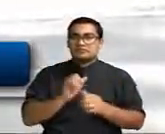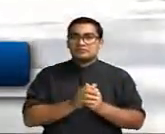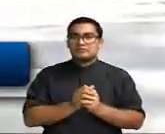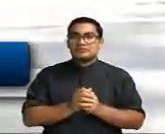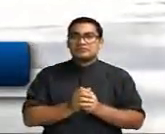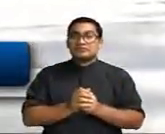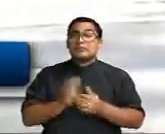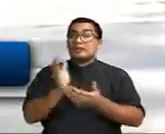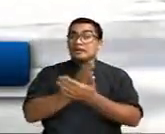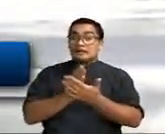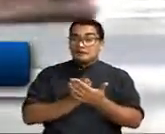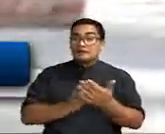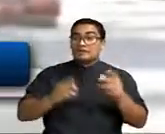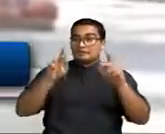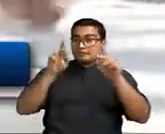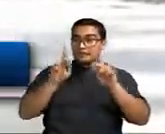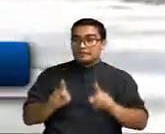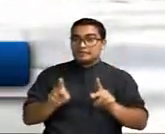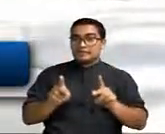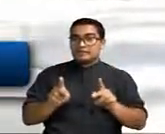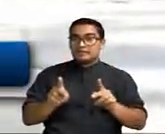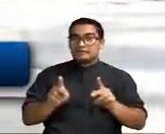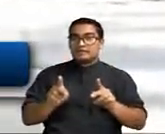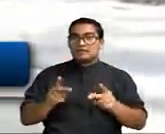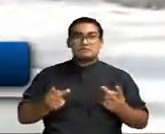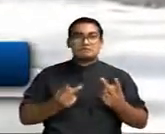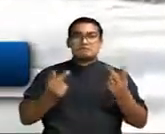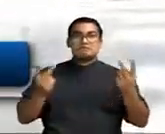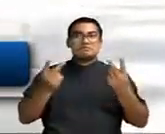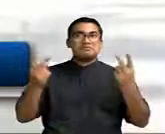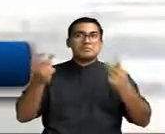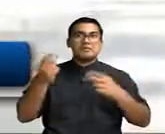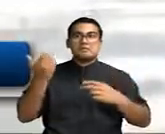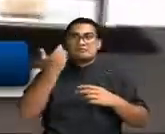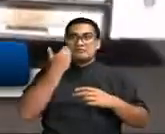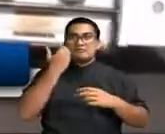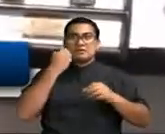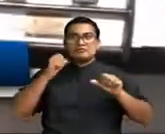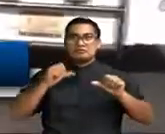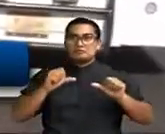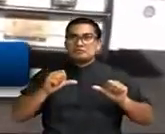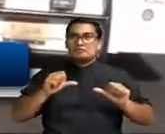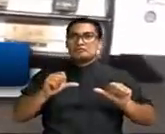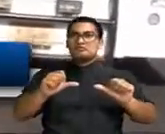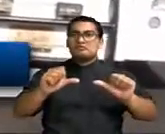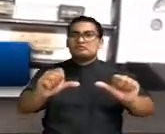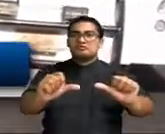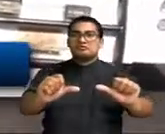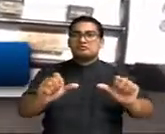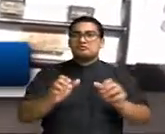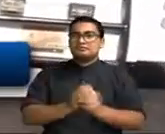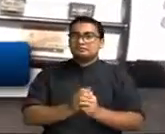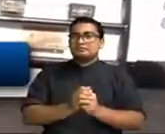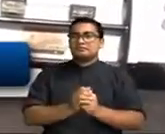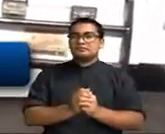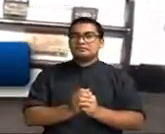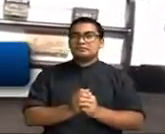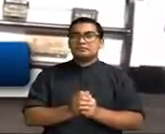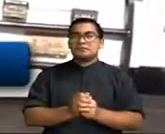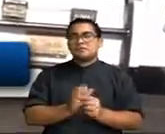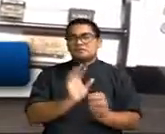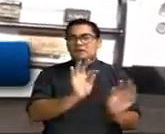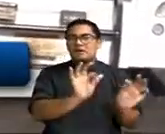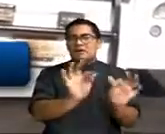porque hay personas que viven con esa enfermedad hasta el final. Claro. Sí, hay una mínima